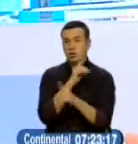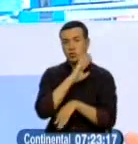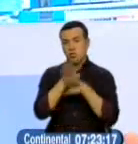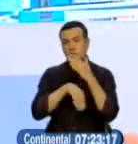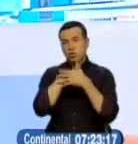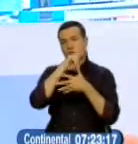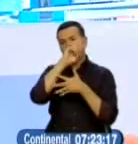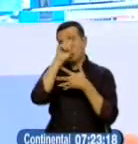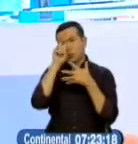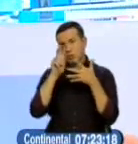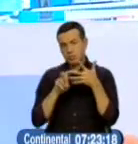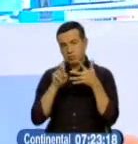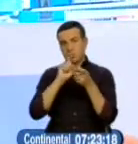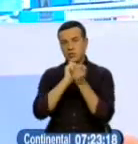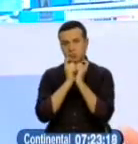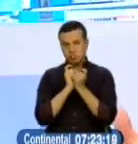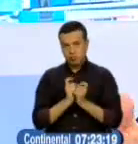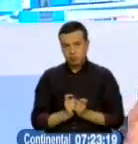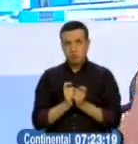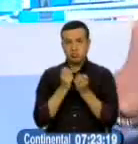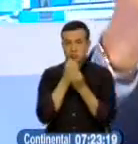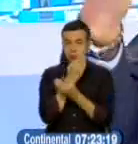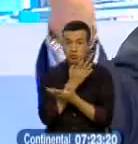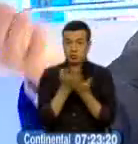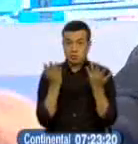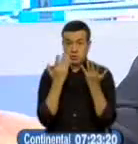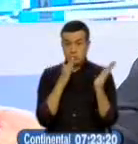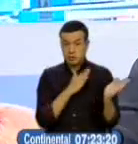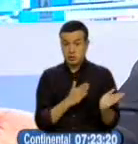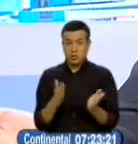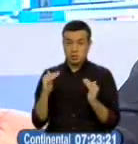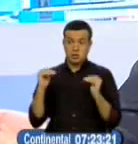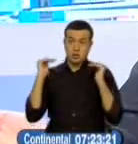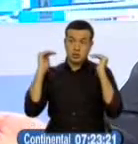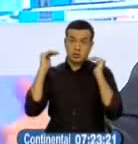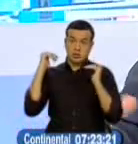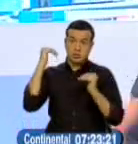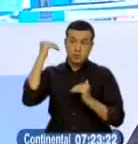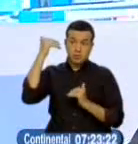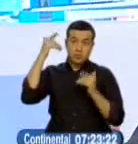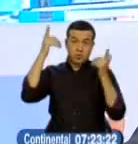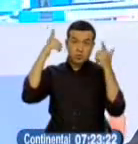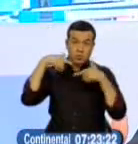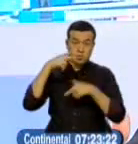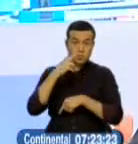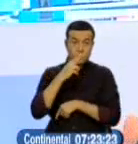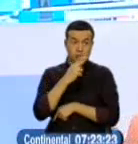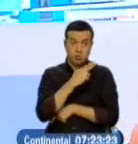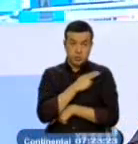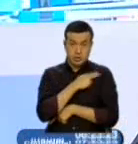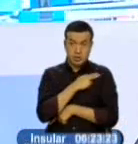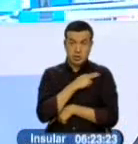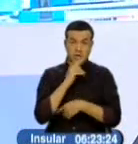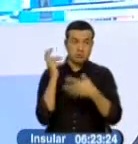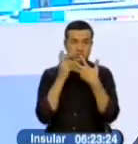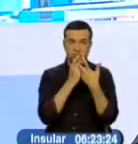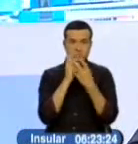temas de cambio de la matriz productiva. Y si eso se va a potenciar hacia universidades, perfecto, digamos,